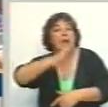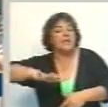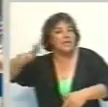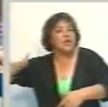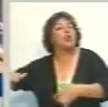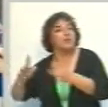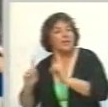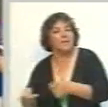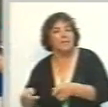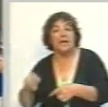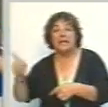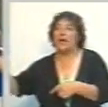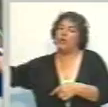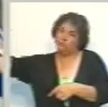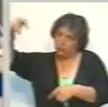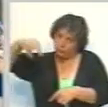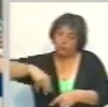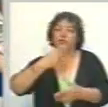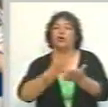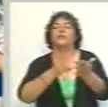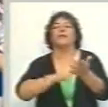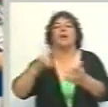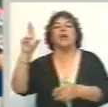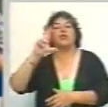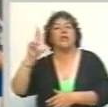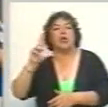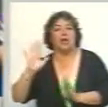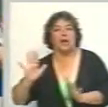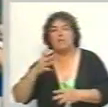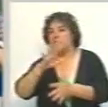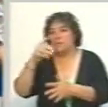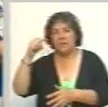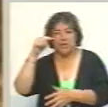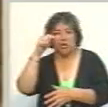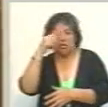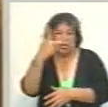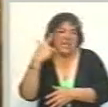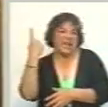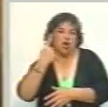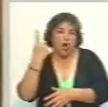Y bueno, de allí bajan a Rosario Lerma. Son 70 kilómetros, un promedio de carrera como de 3 horas.